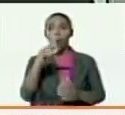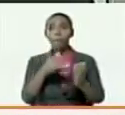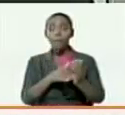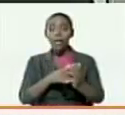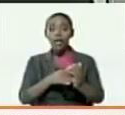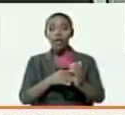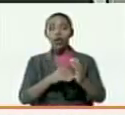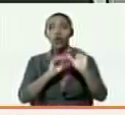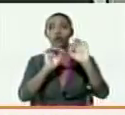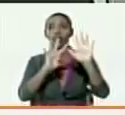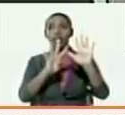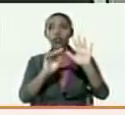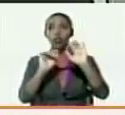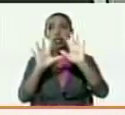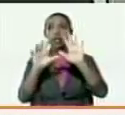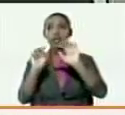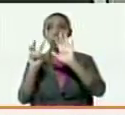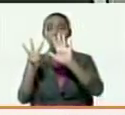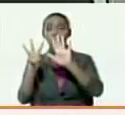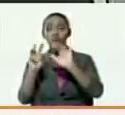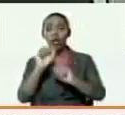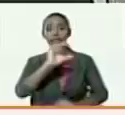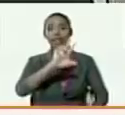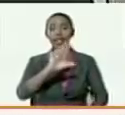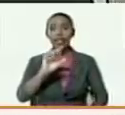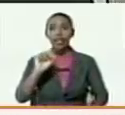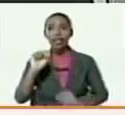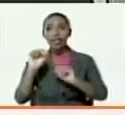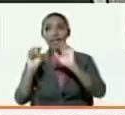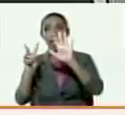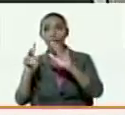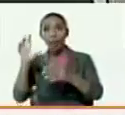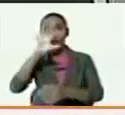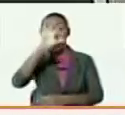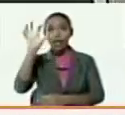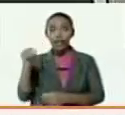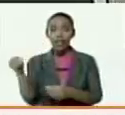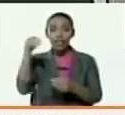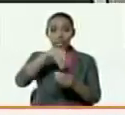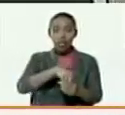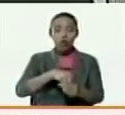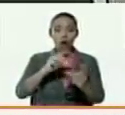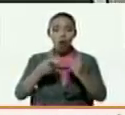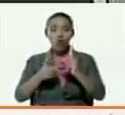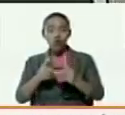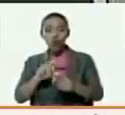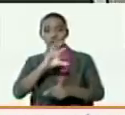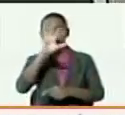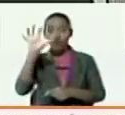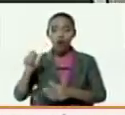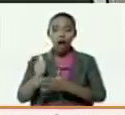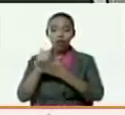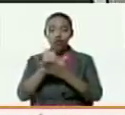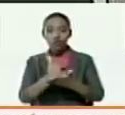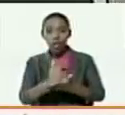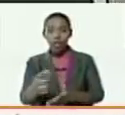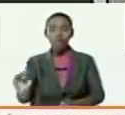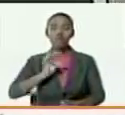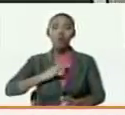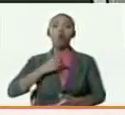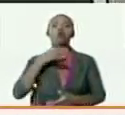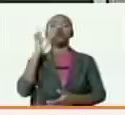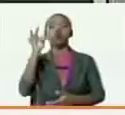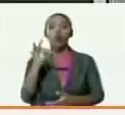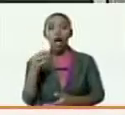2.918 en 37 países restantes. Dentro de los países con mayor número de casos de coronavirus